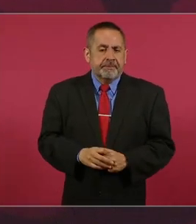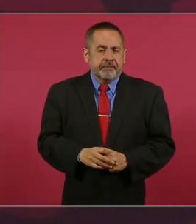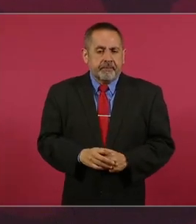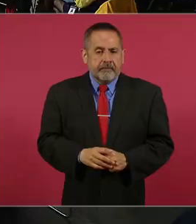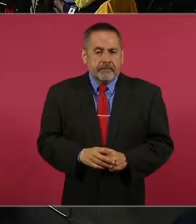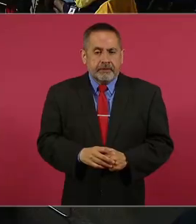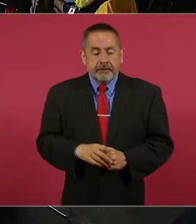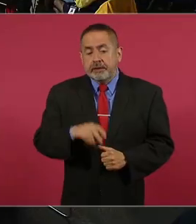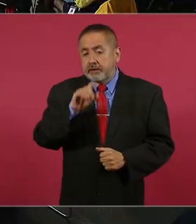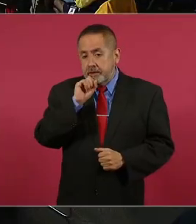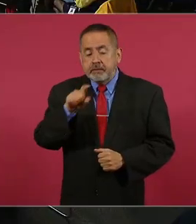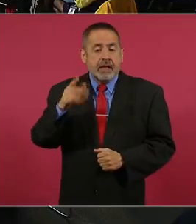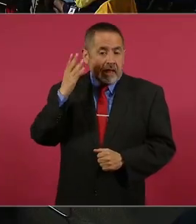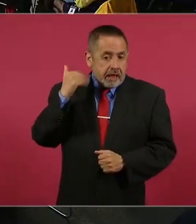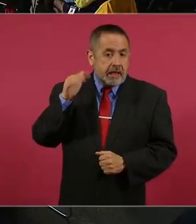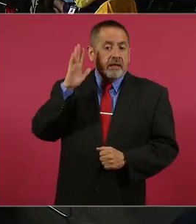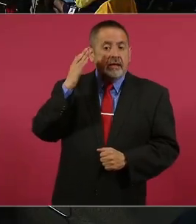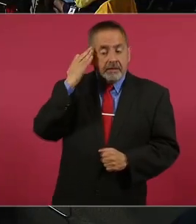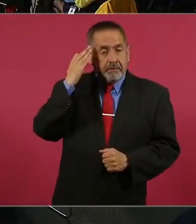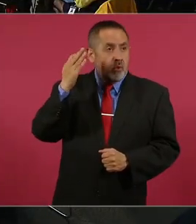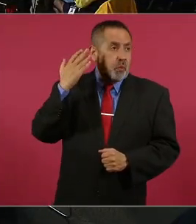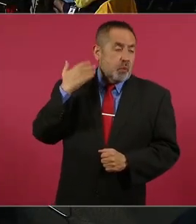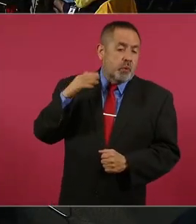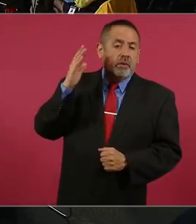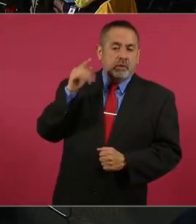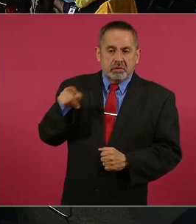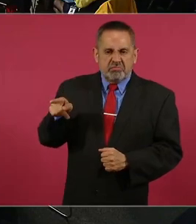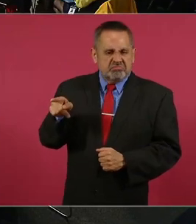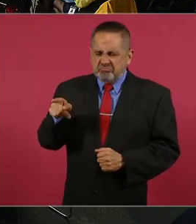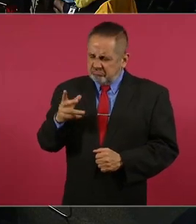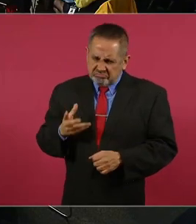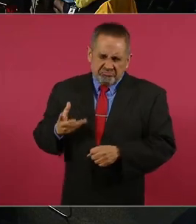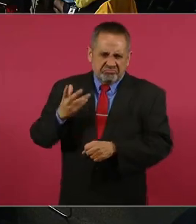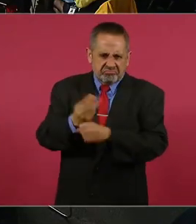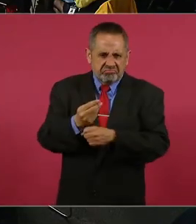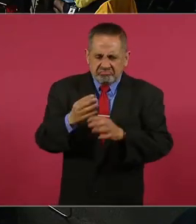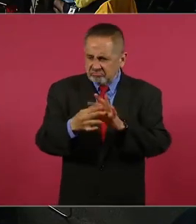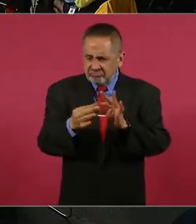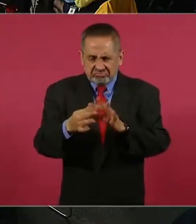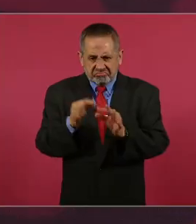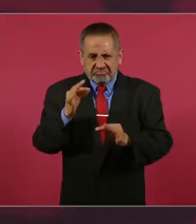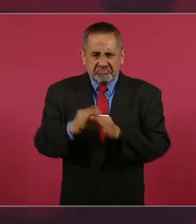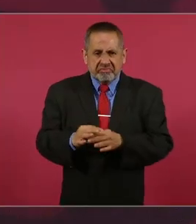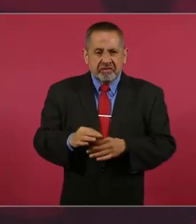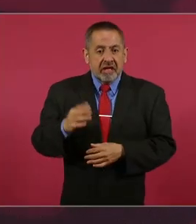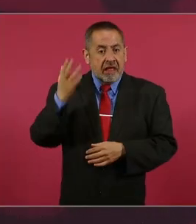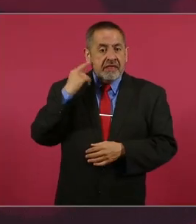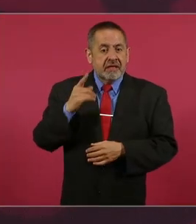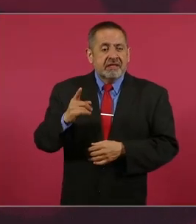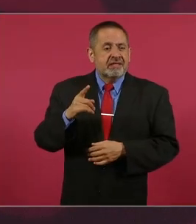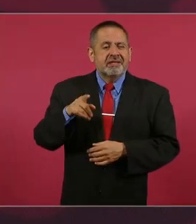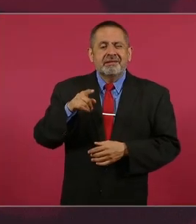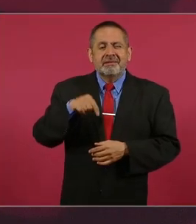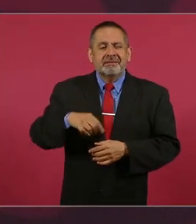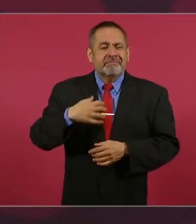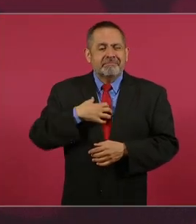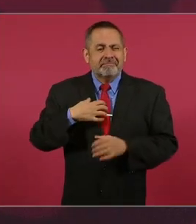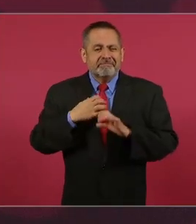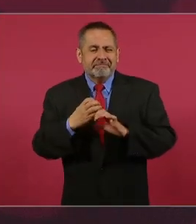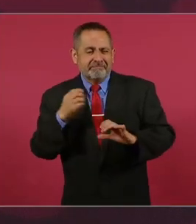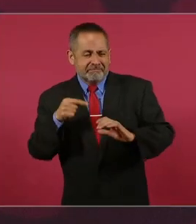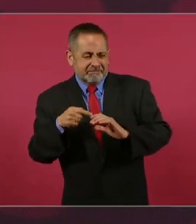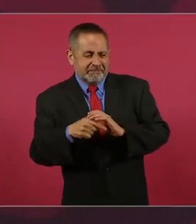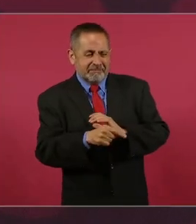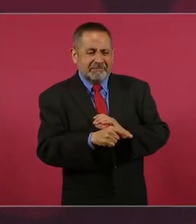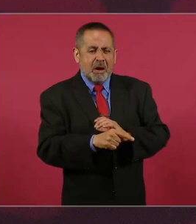También se corría el riesgo en aquel entonces y se resolvió de inundaciones de aguas negras, porque